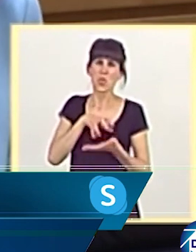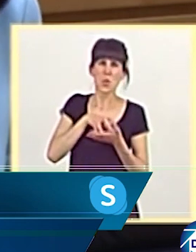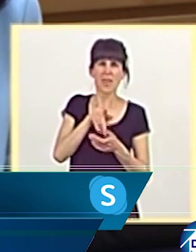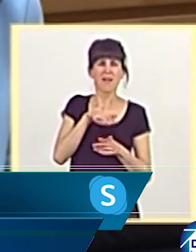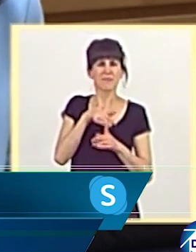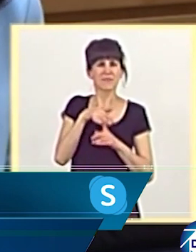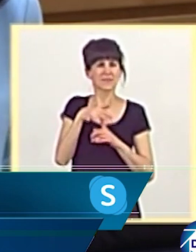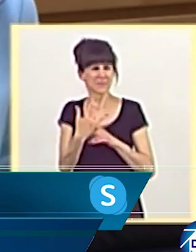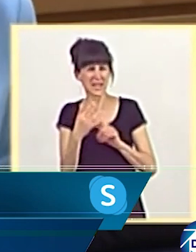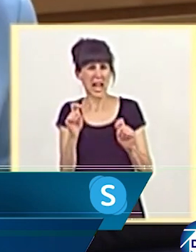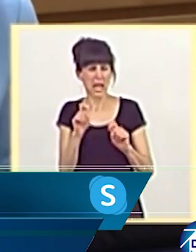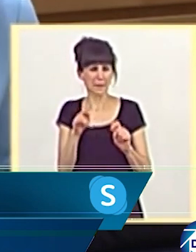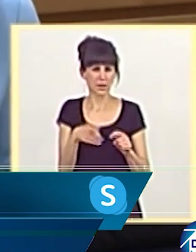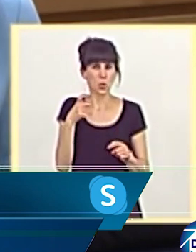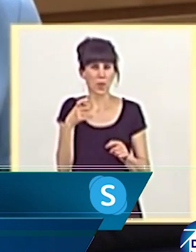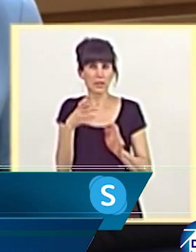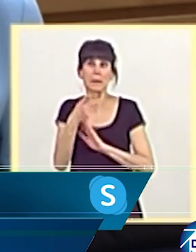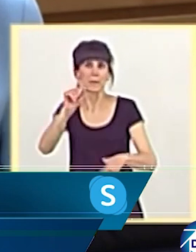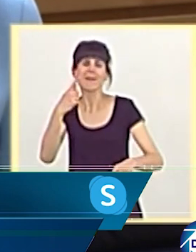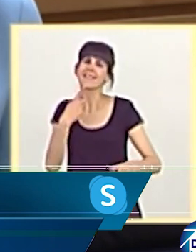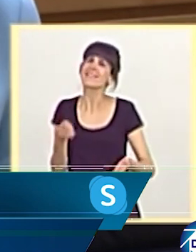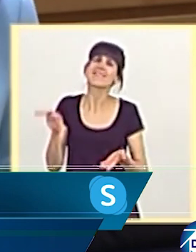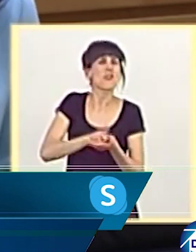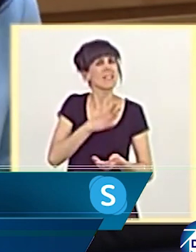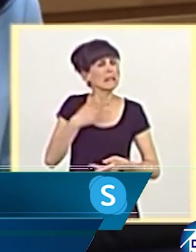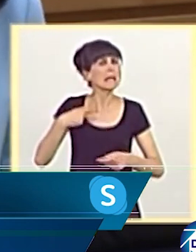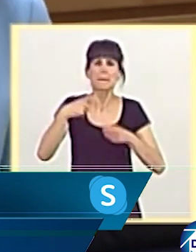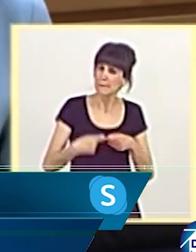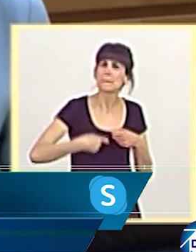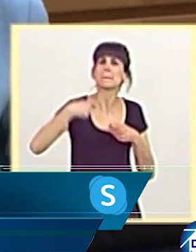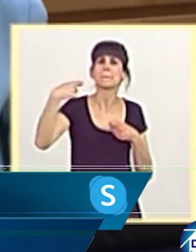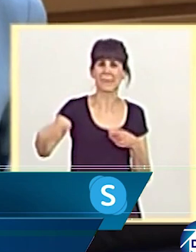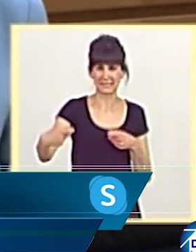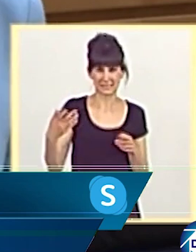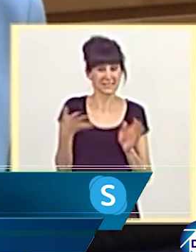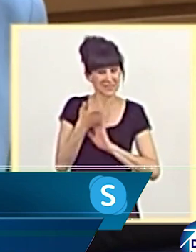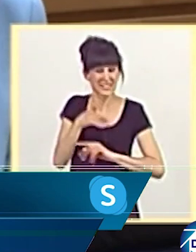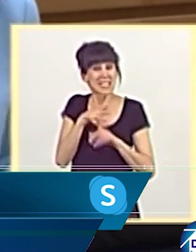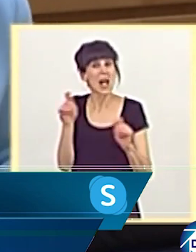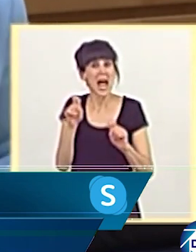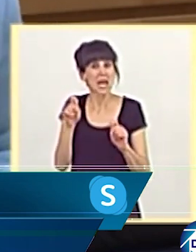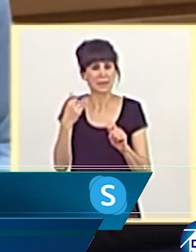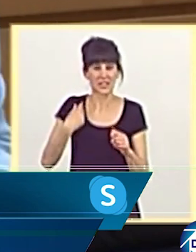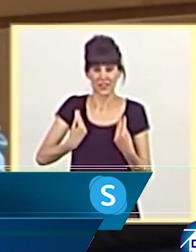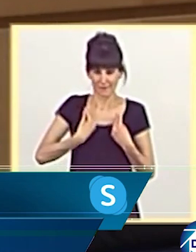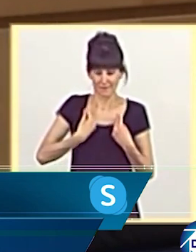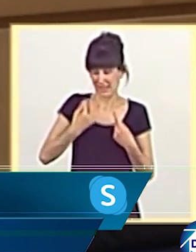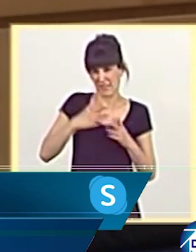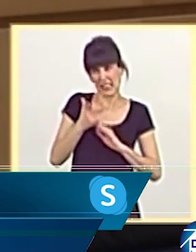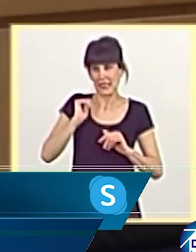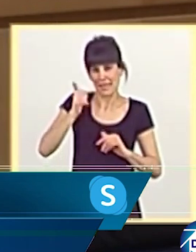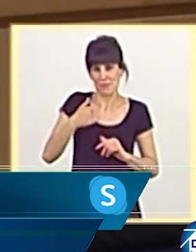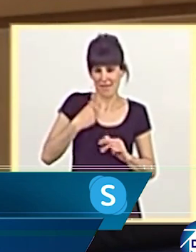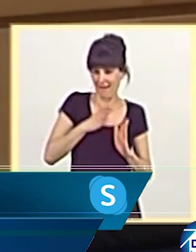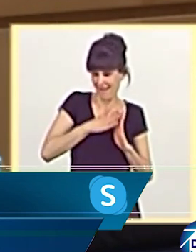en falta, y ya lo hemos hablado aquí durante otras anteriores semanas, Javier, pues esa coordinación o